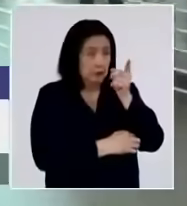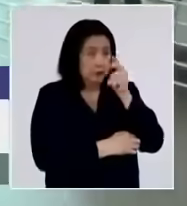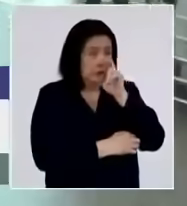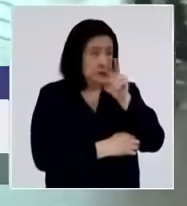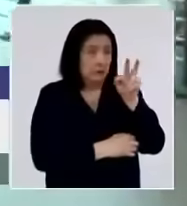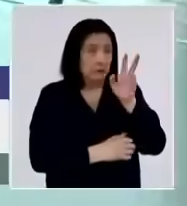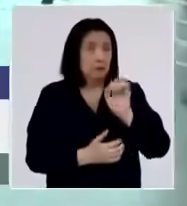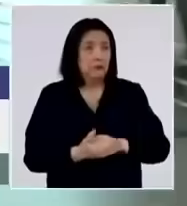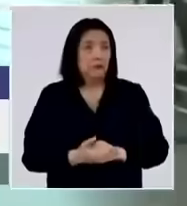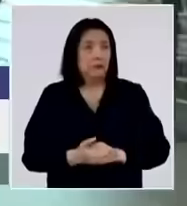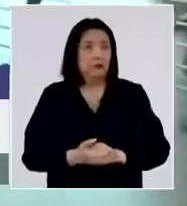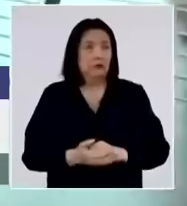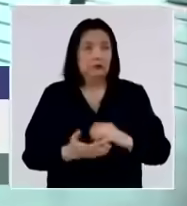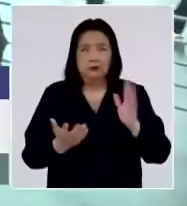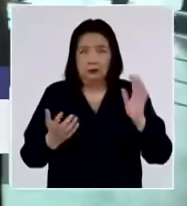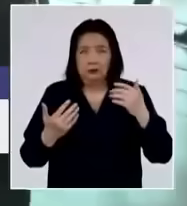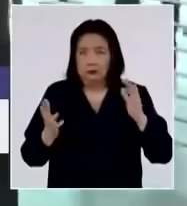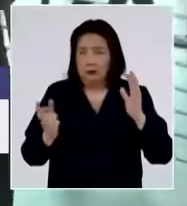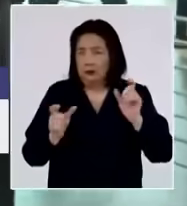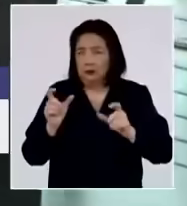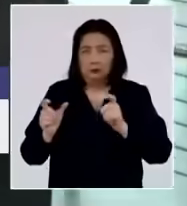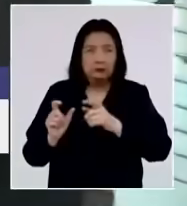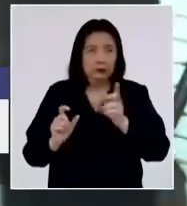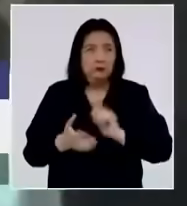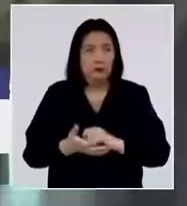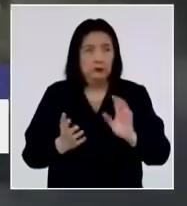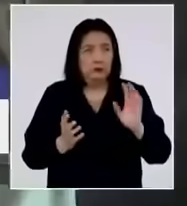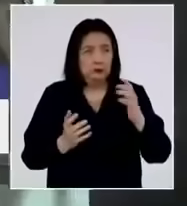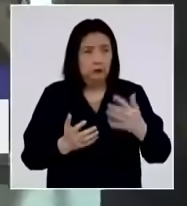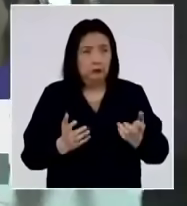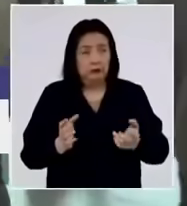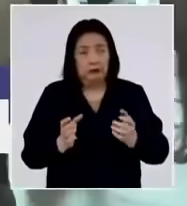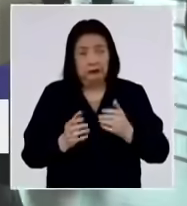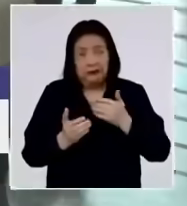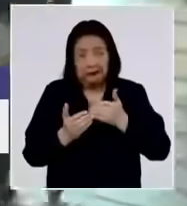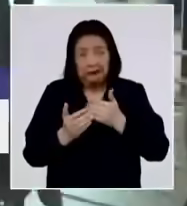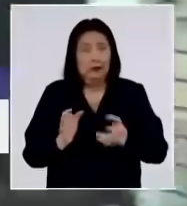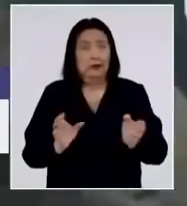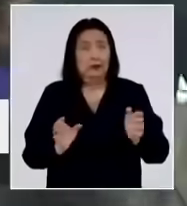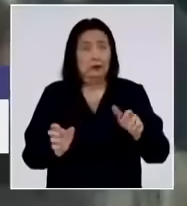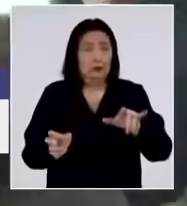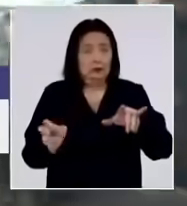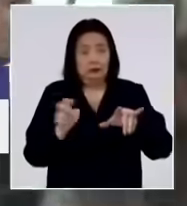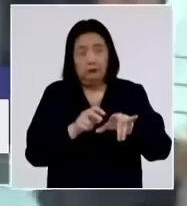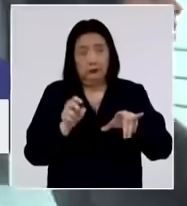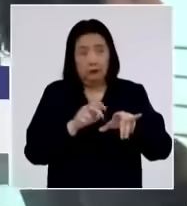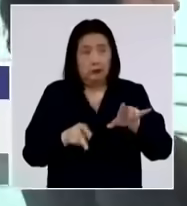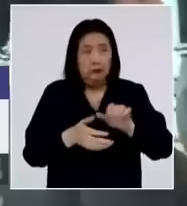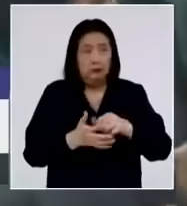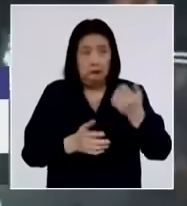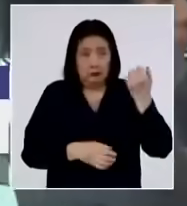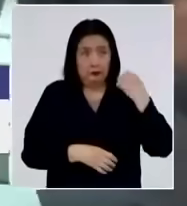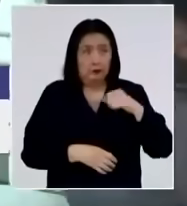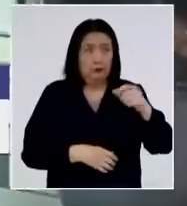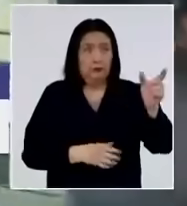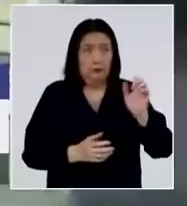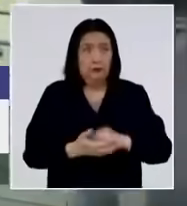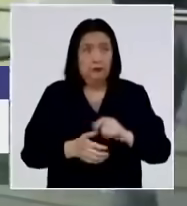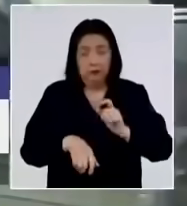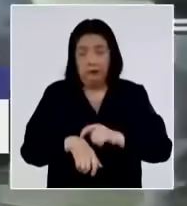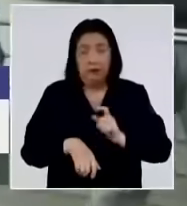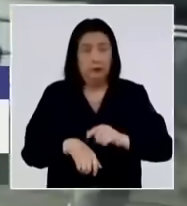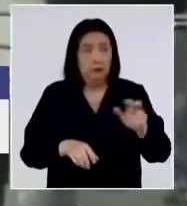hecho un sondeo y por lo general ya las personas que están a punto de abordar los aviones son quienes van a viajar en su